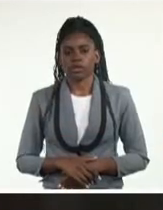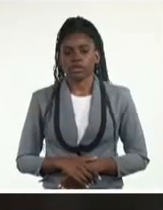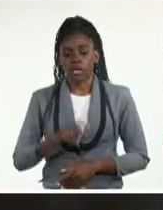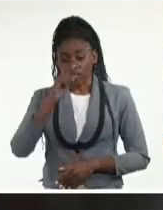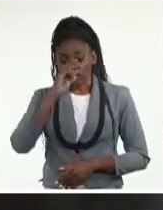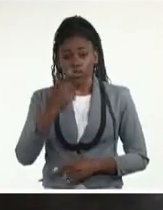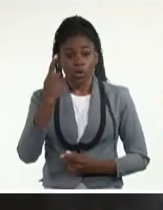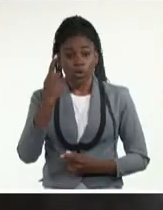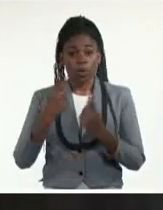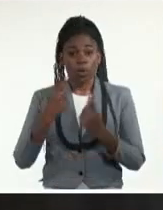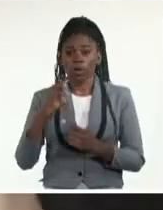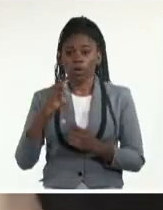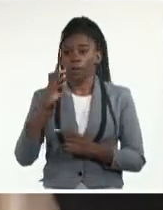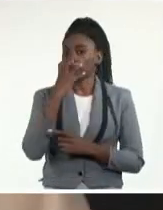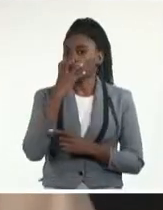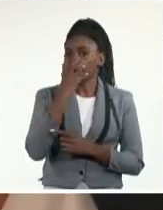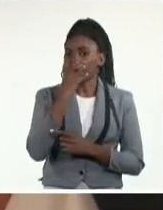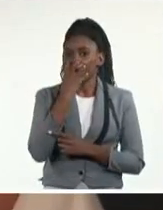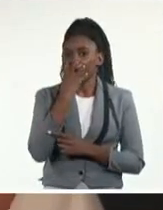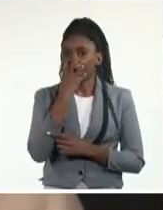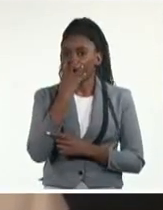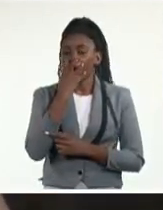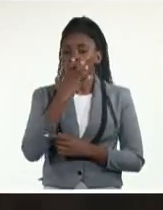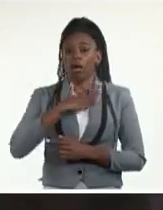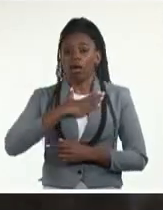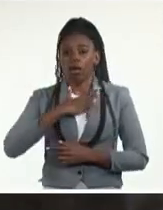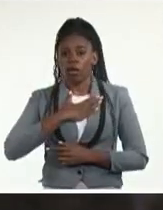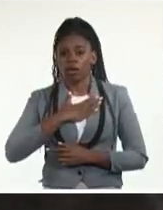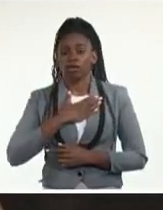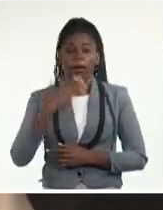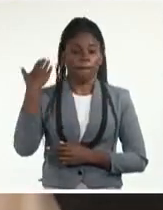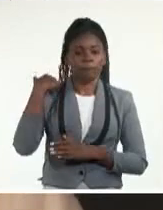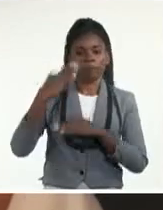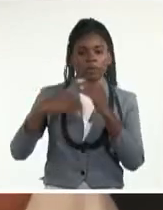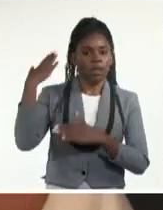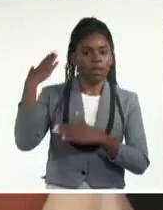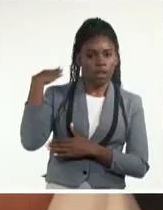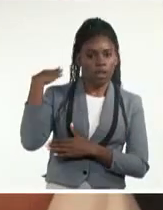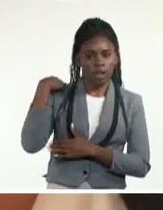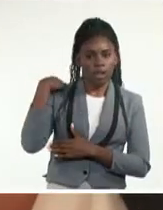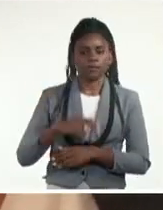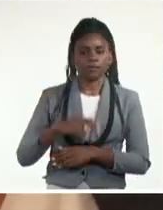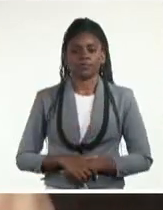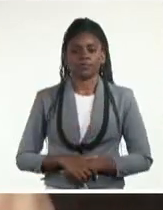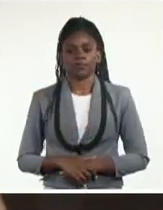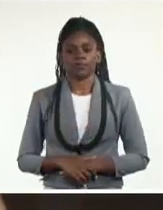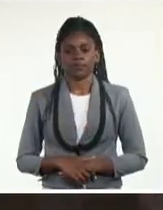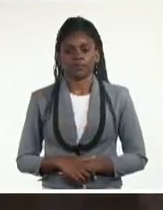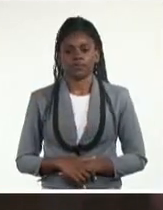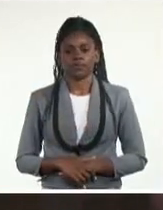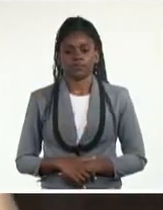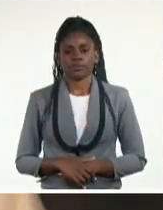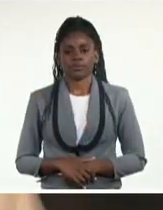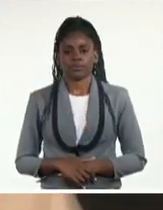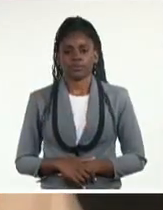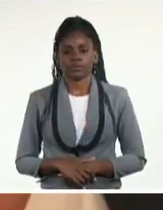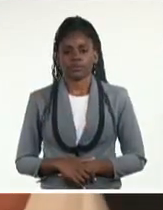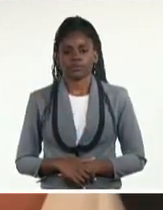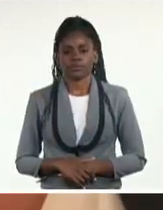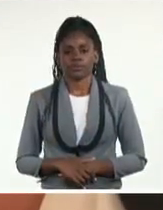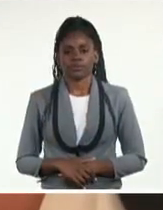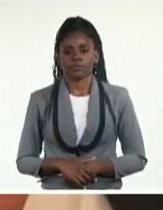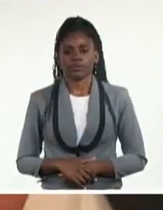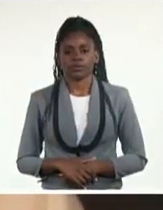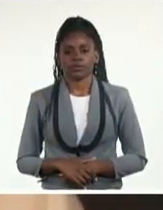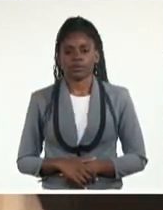del 90%. En el lactantico de 98, la tasa de supervivencia en el ventilado, en